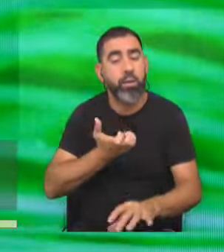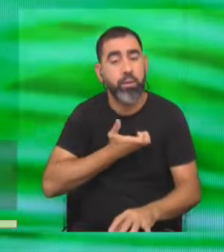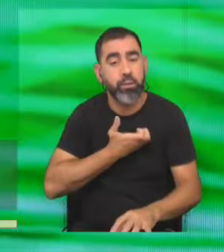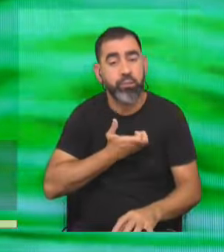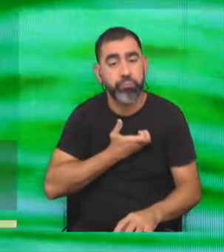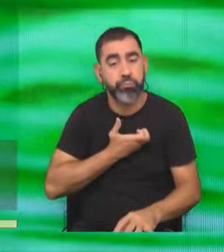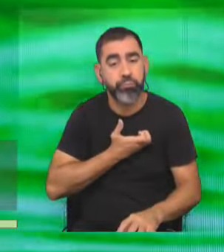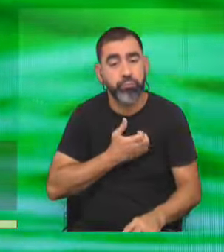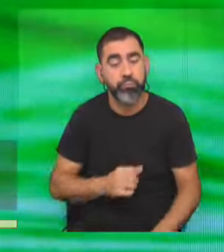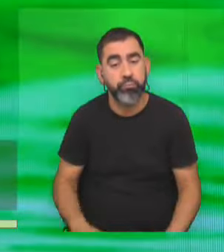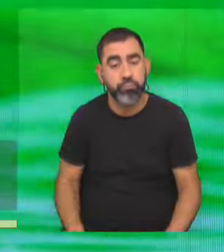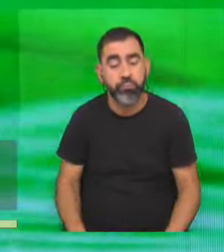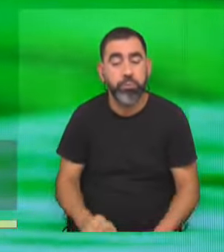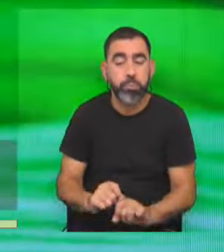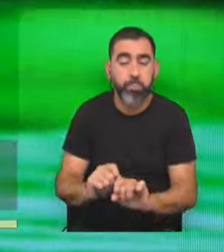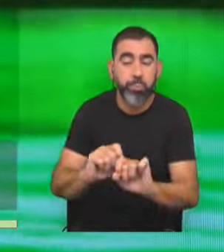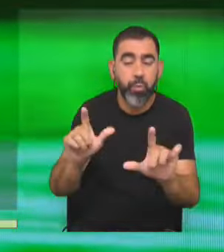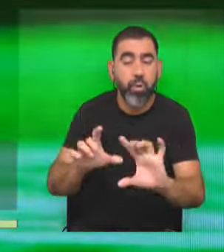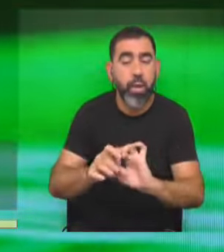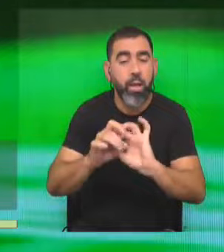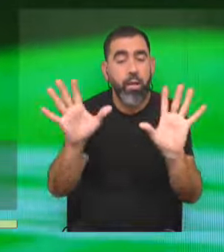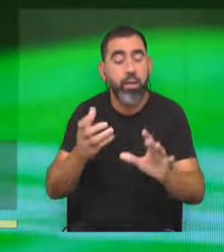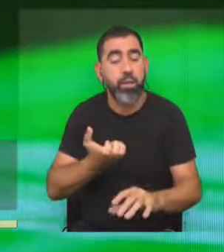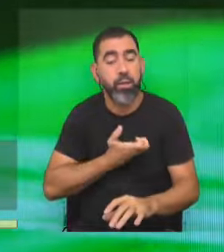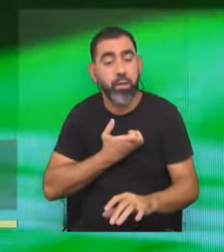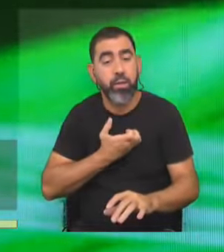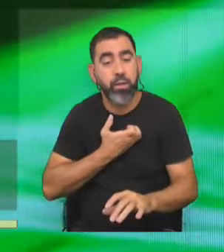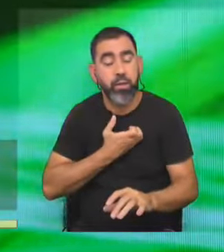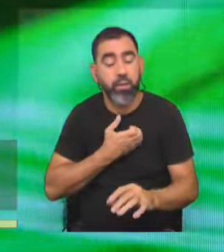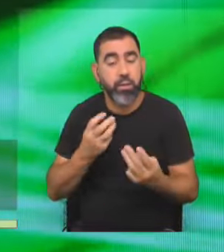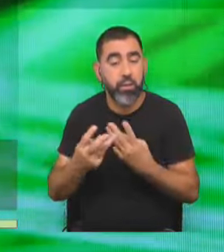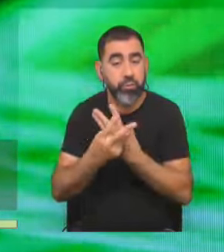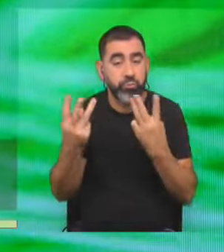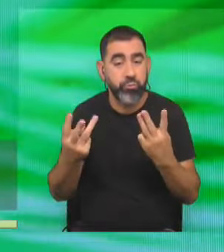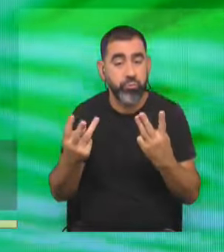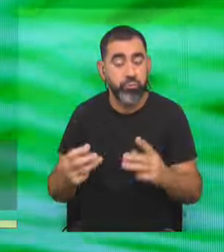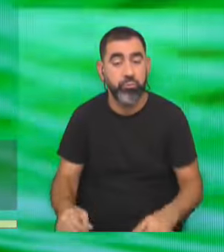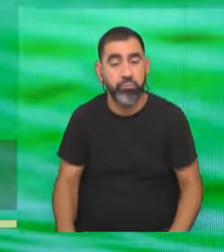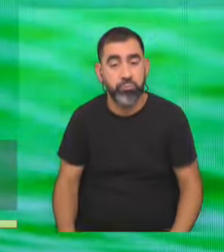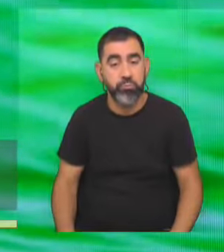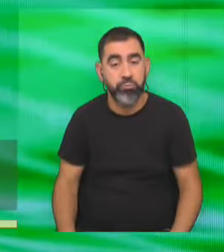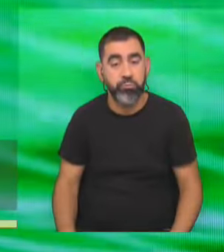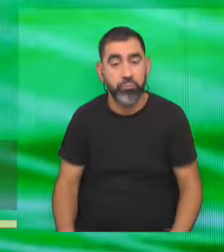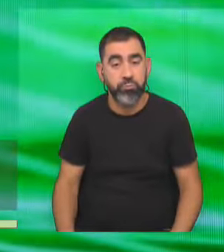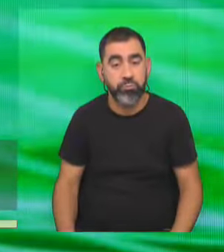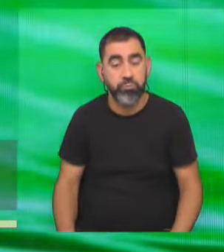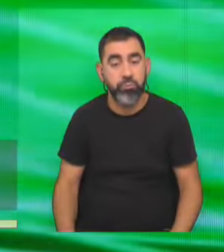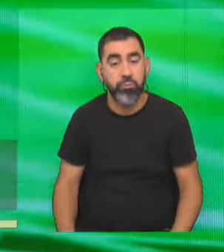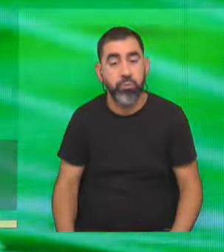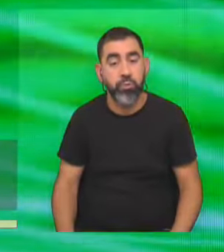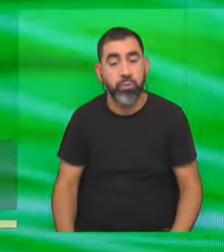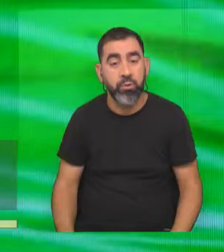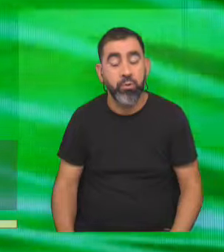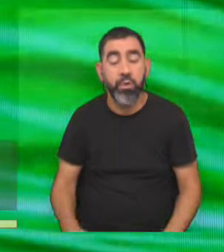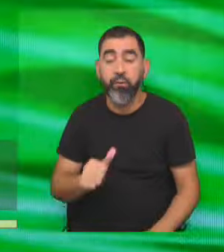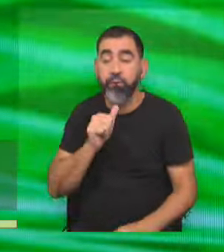sino que ha empeorado la aclaración el nivel de aclaración de homicidio o sea el nivel de impunidad creció y cuando se trata de